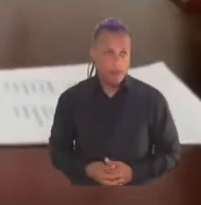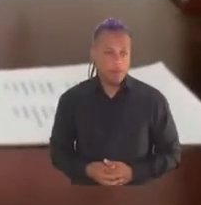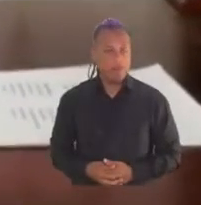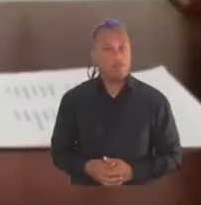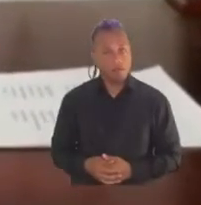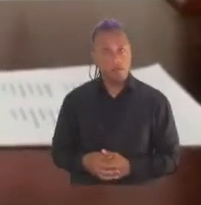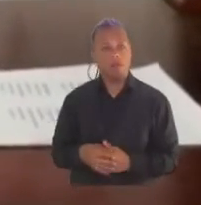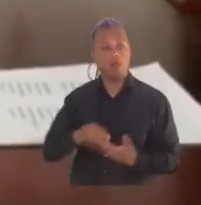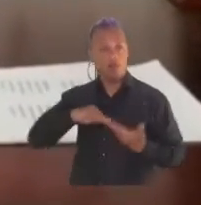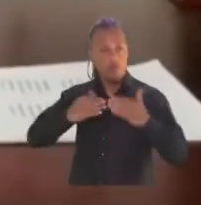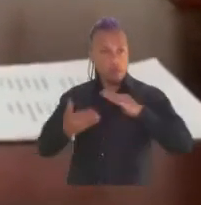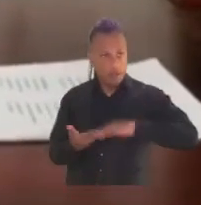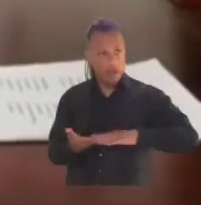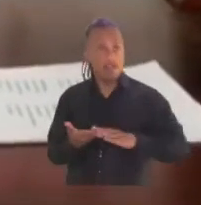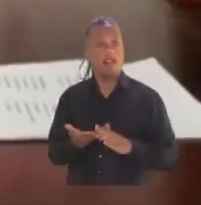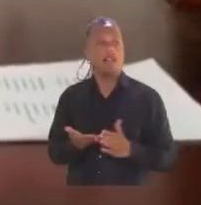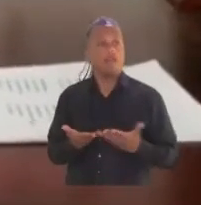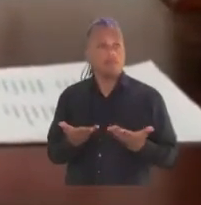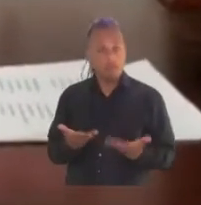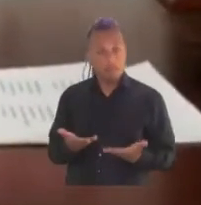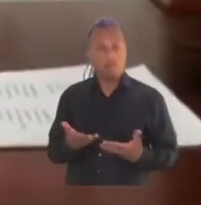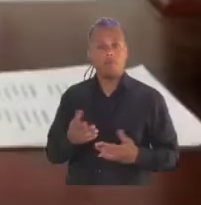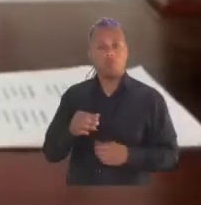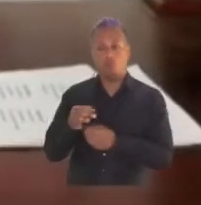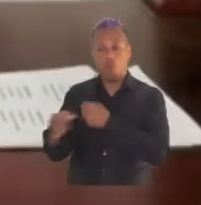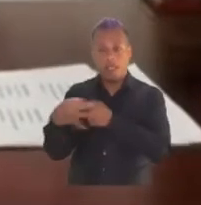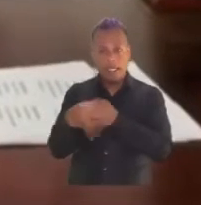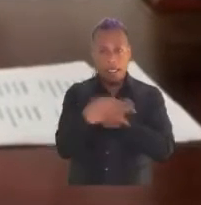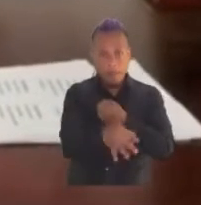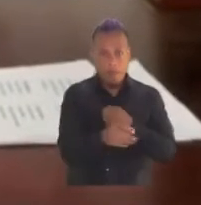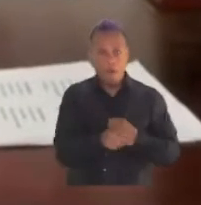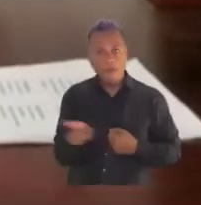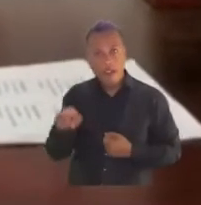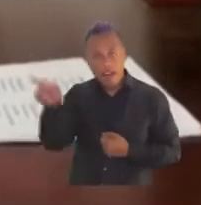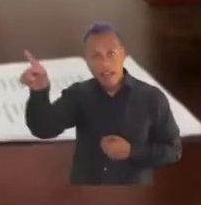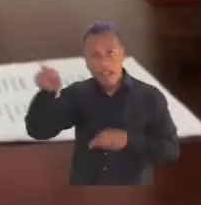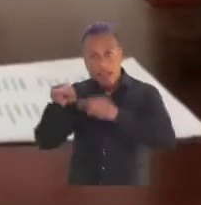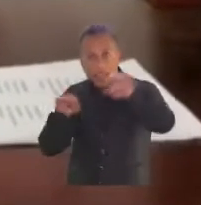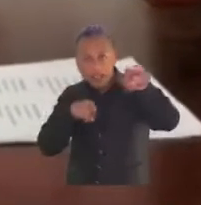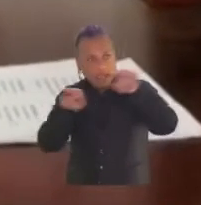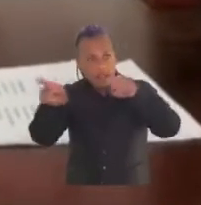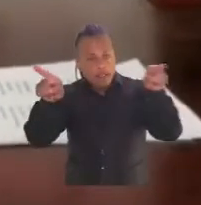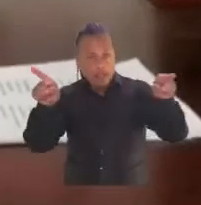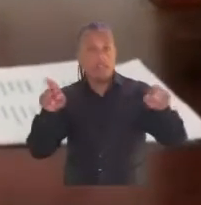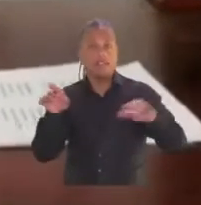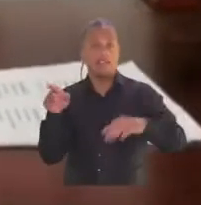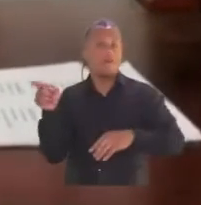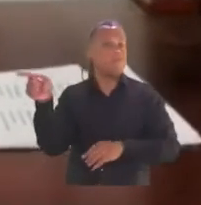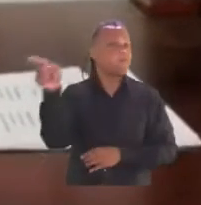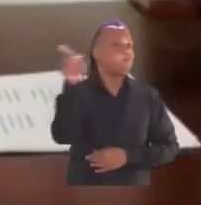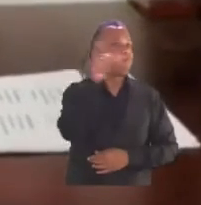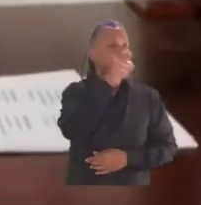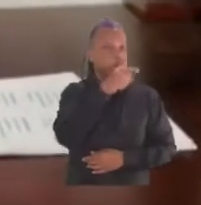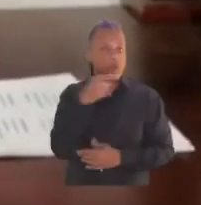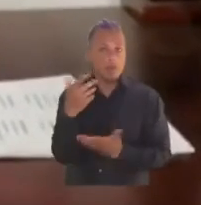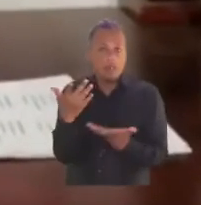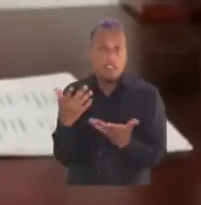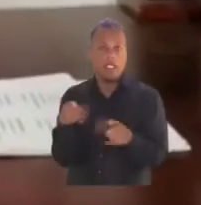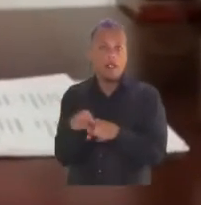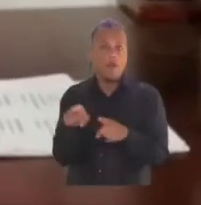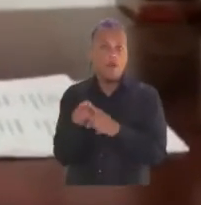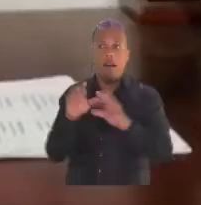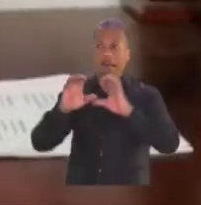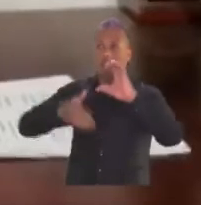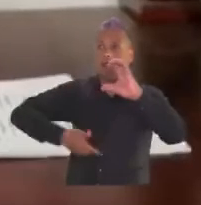comunidad de diferentes veredas de nuestro municipio, veredas y corregimientos que se encuentran prácticamente incomunicadas por